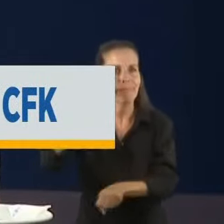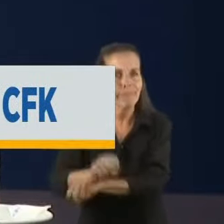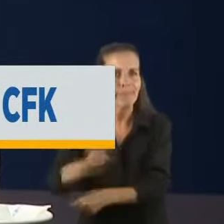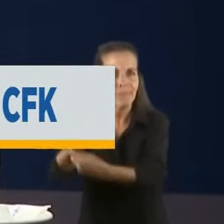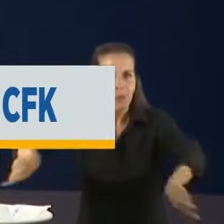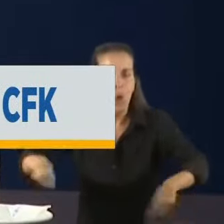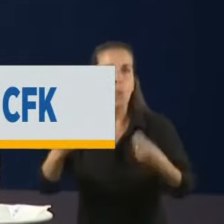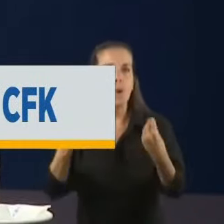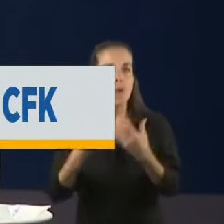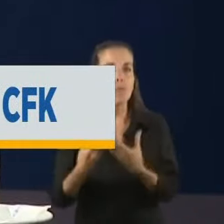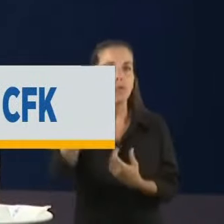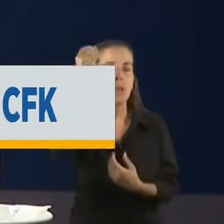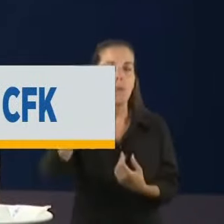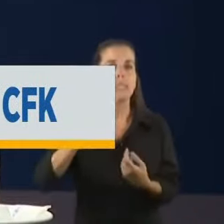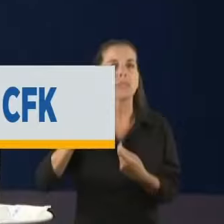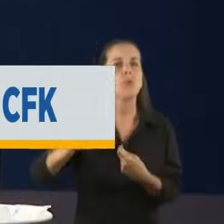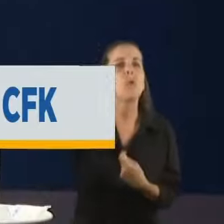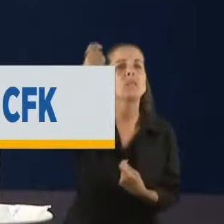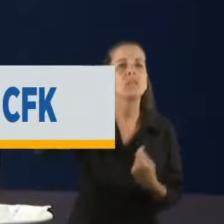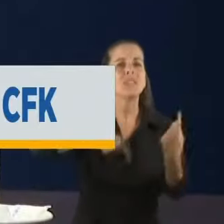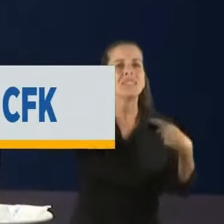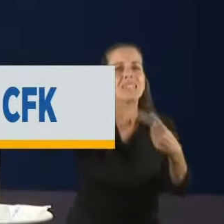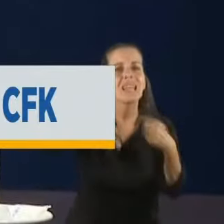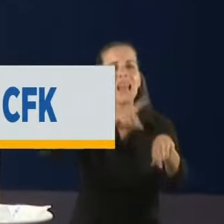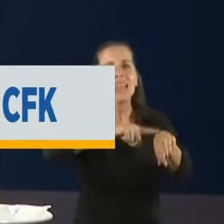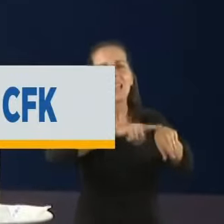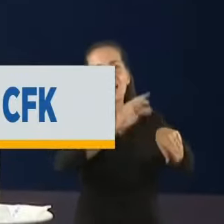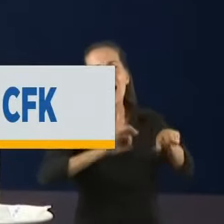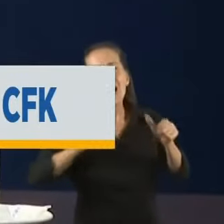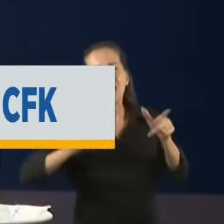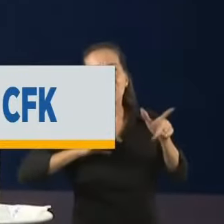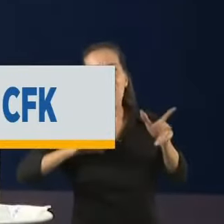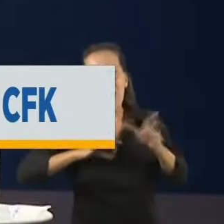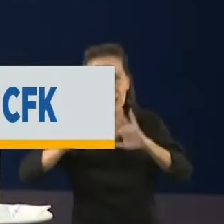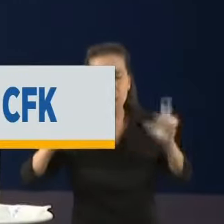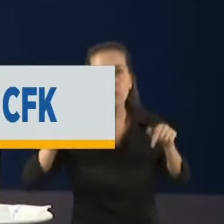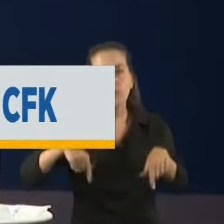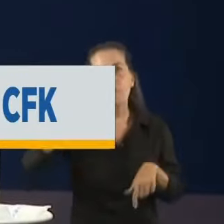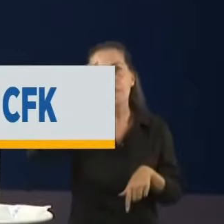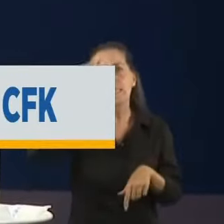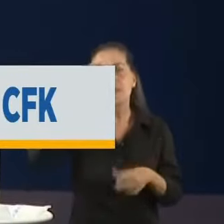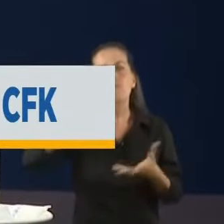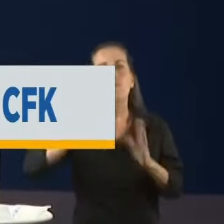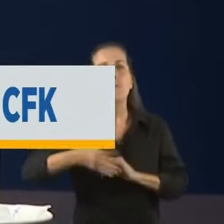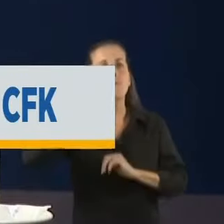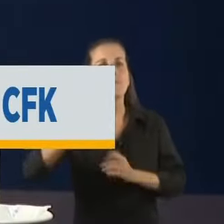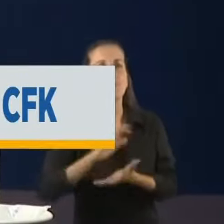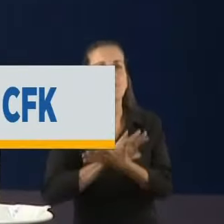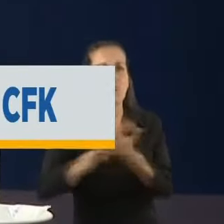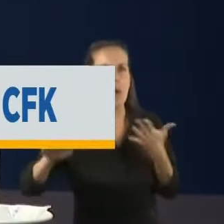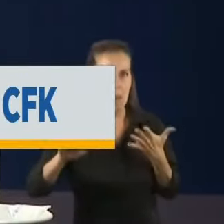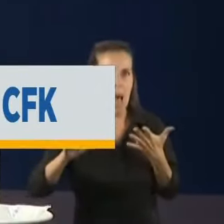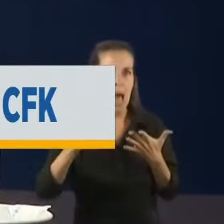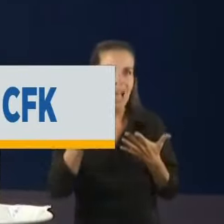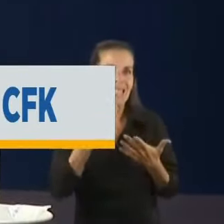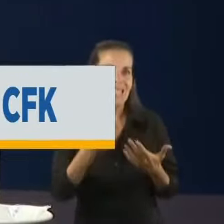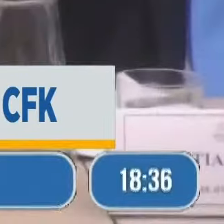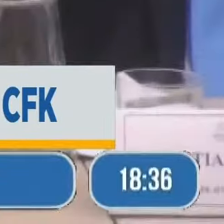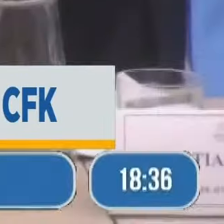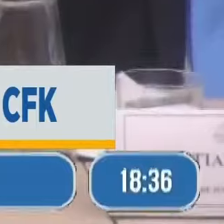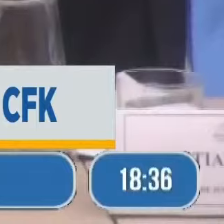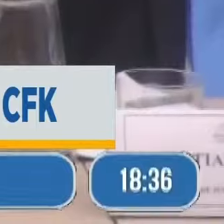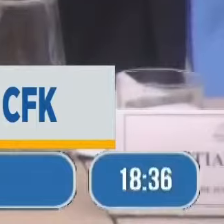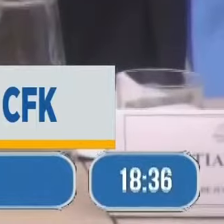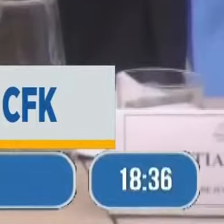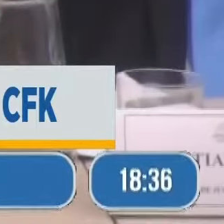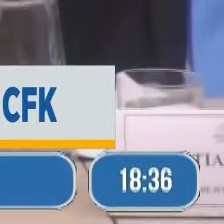la expresidenta Cristina Kirchner para nombrar al juez Ariel Lijo en la Corte Suprema de Justicia. Como había sido